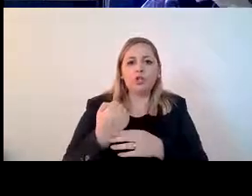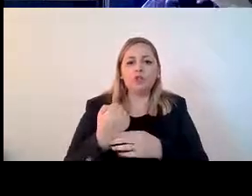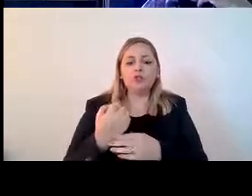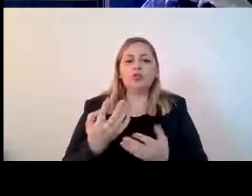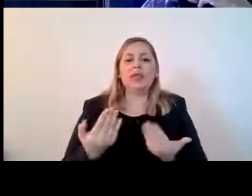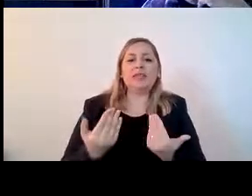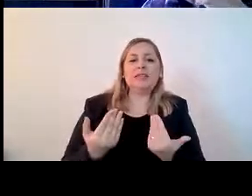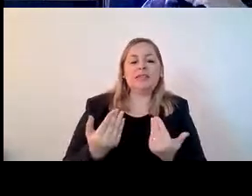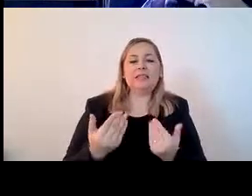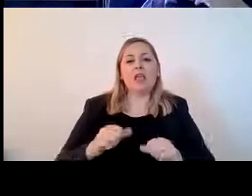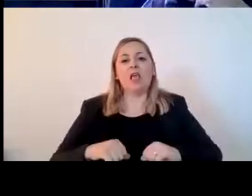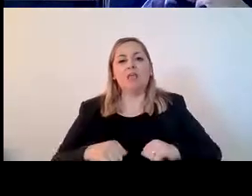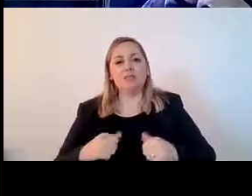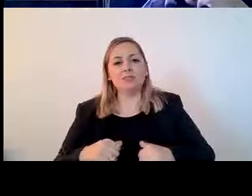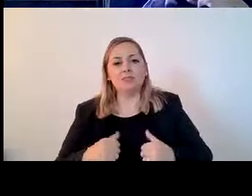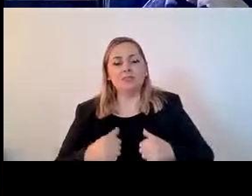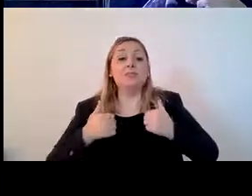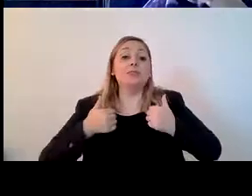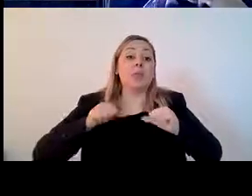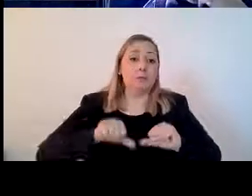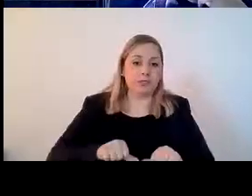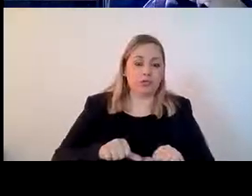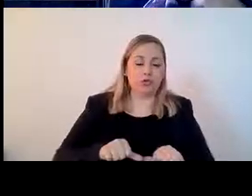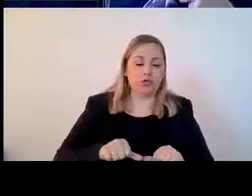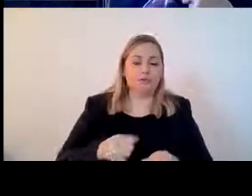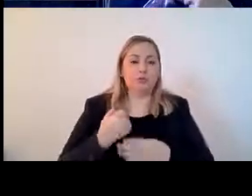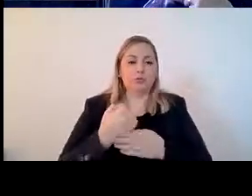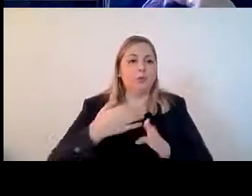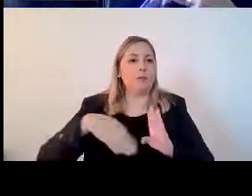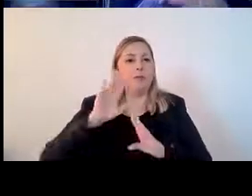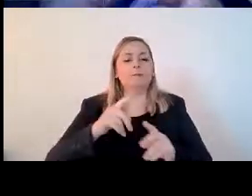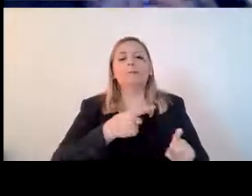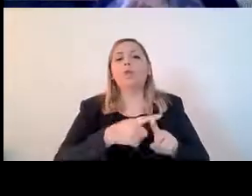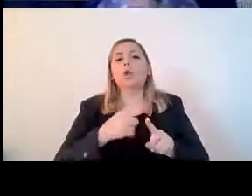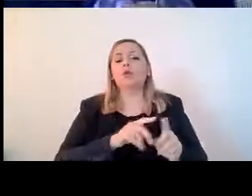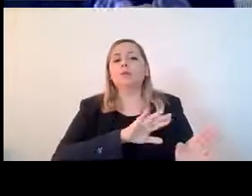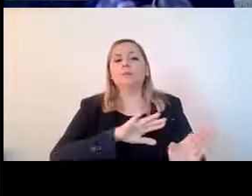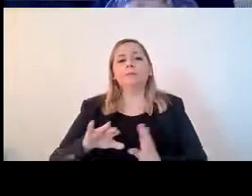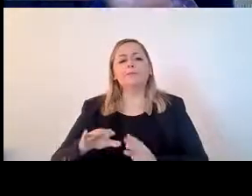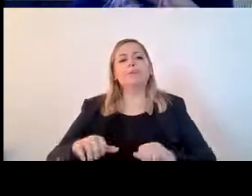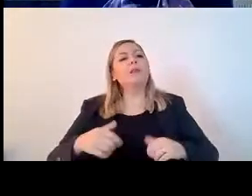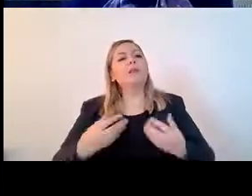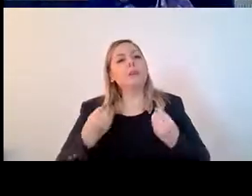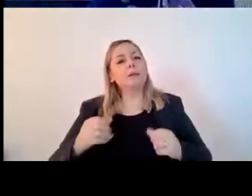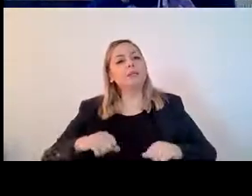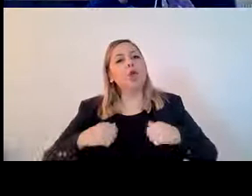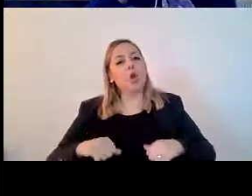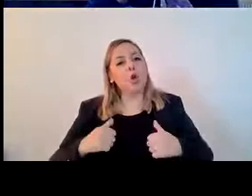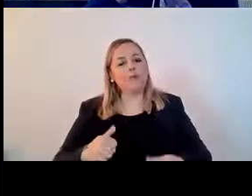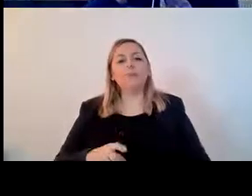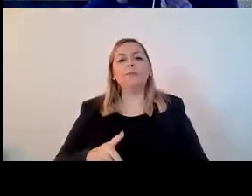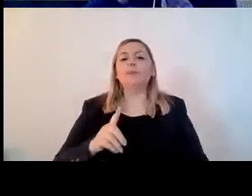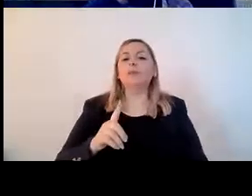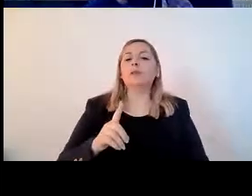los adolescentes ahora? La que sigue, por favor. Un porcentaje de niños con